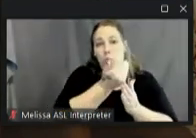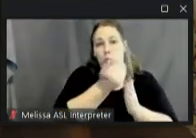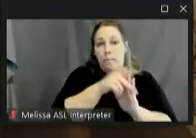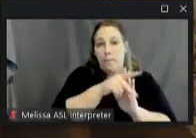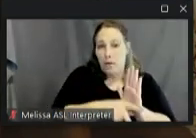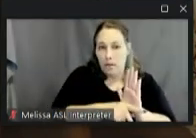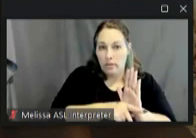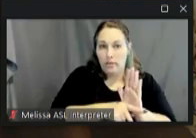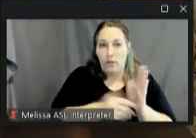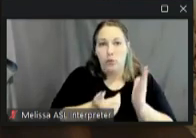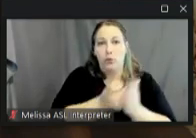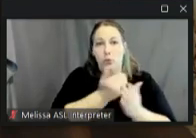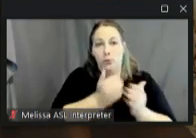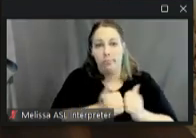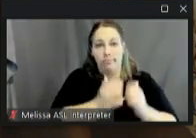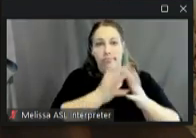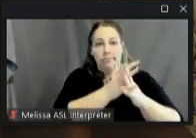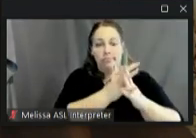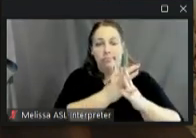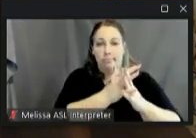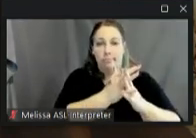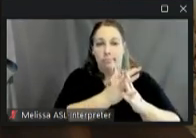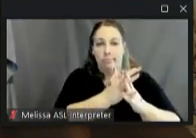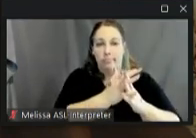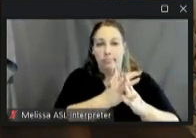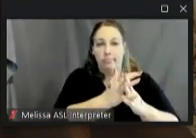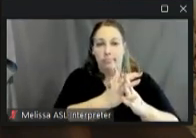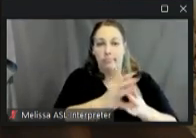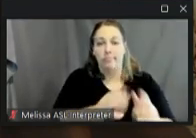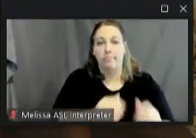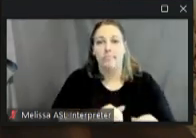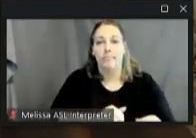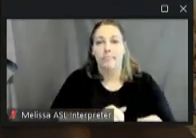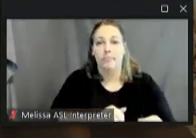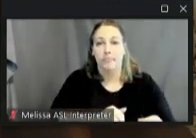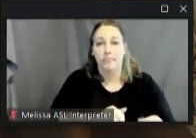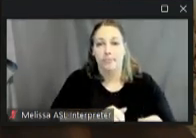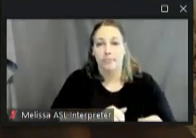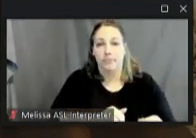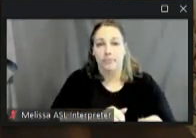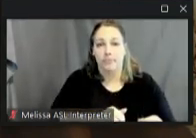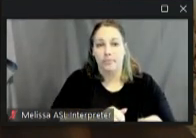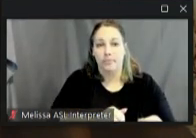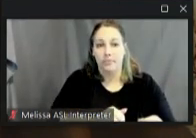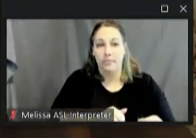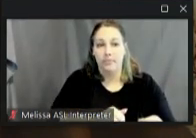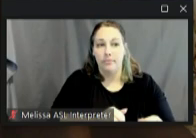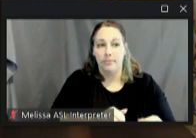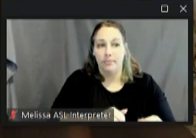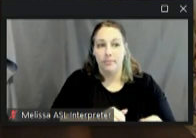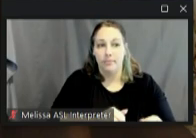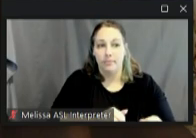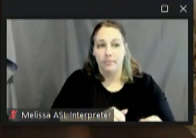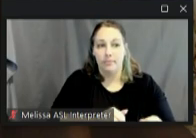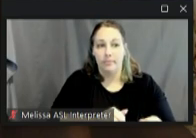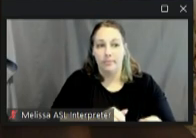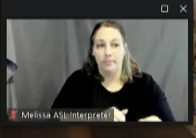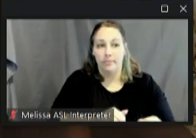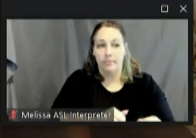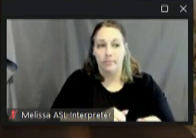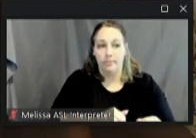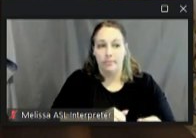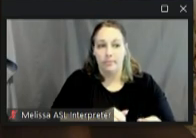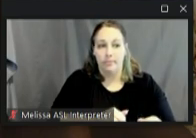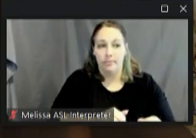de los centros hospitalarios públicos en el norte del país y en los operadores de